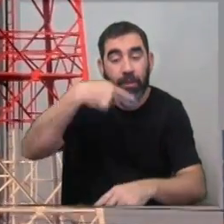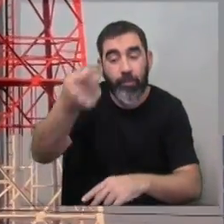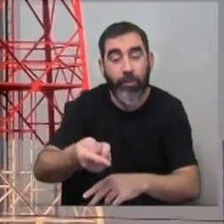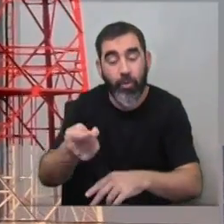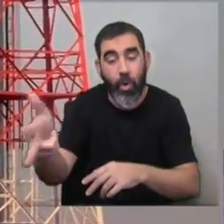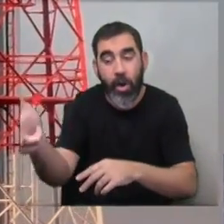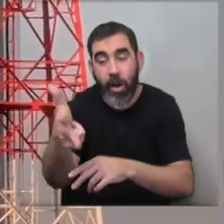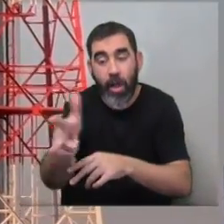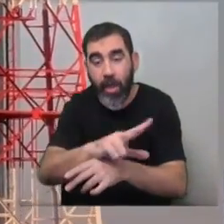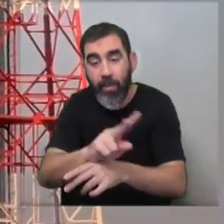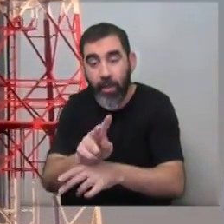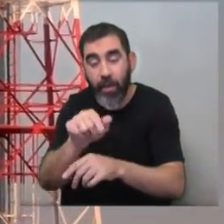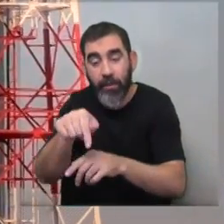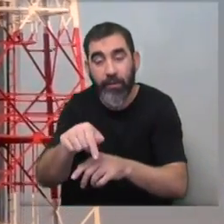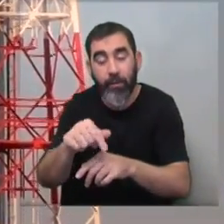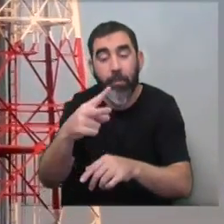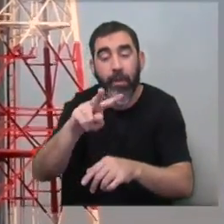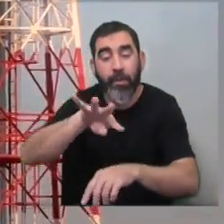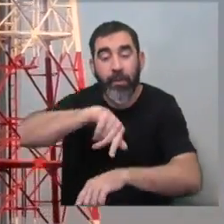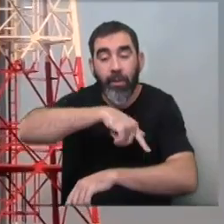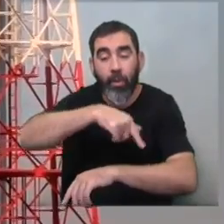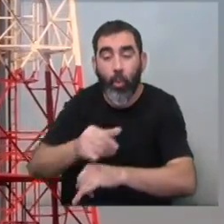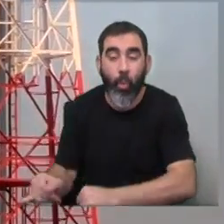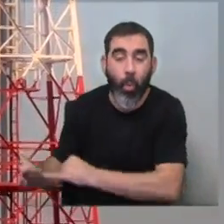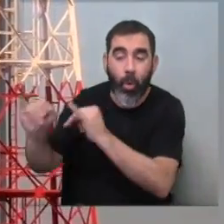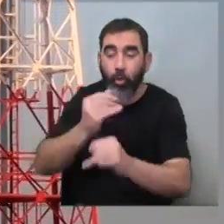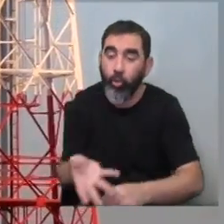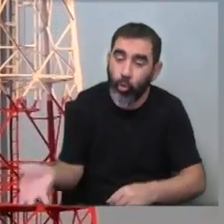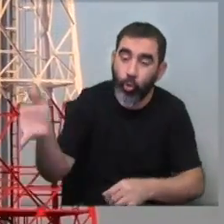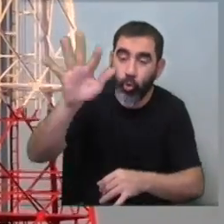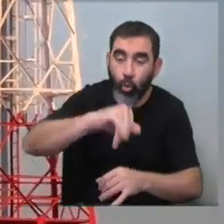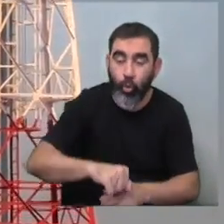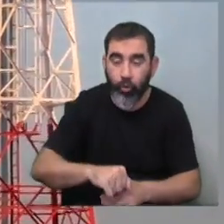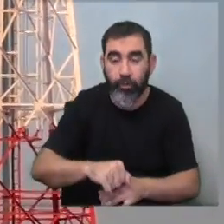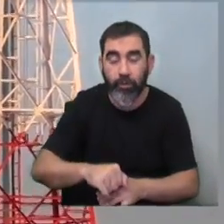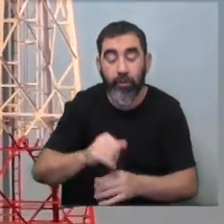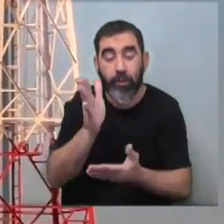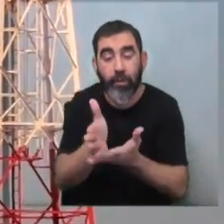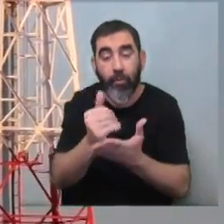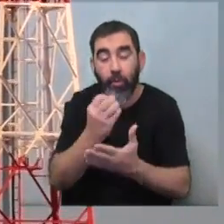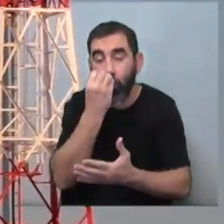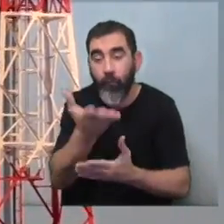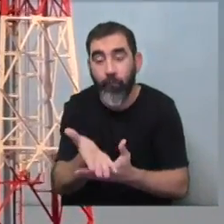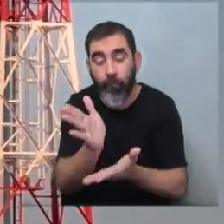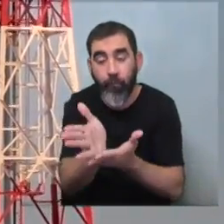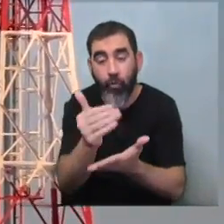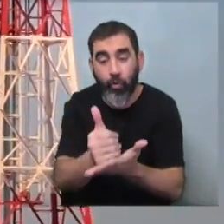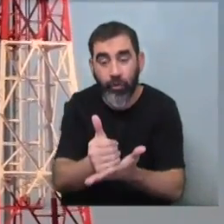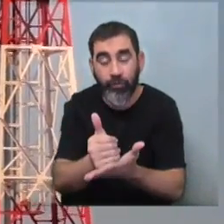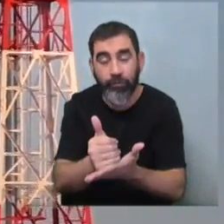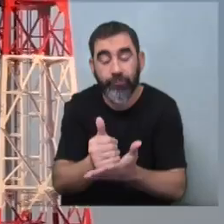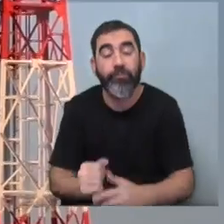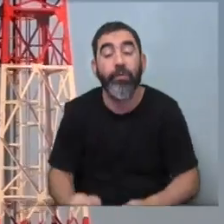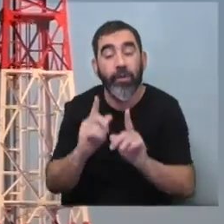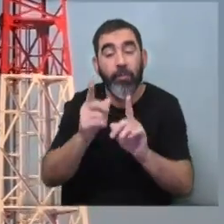radares meteorológicos funcionarán las 24 horas, los 7 días de la semana y se van a instalar en los departamentos de Flores, en la localidad de Ismael Cortinas,